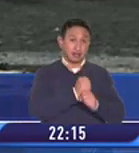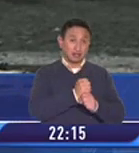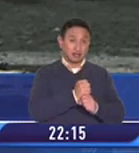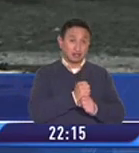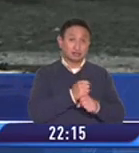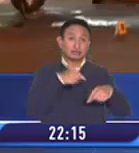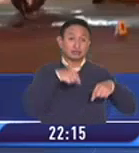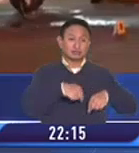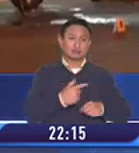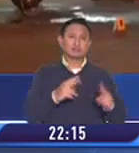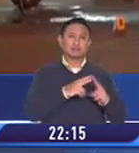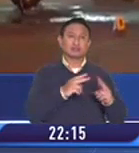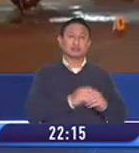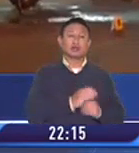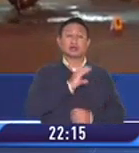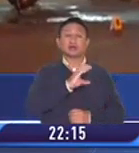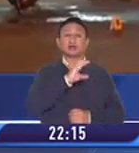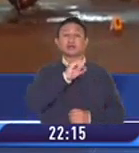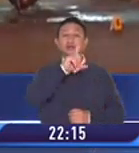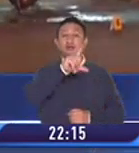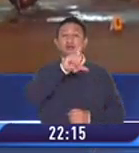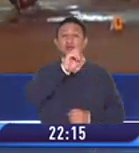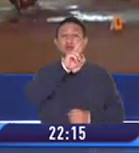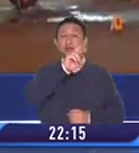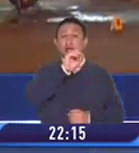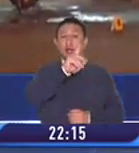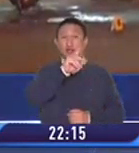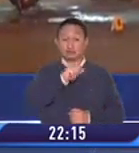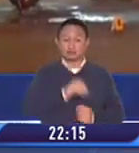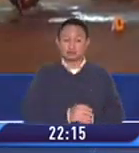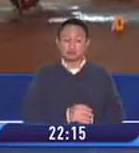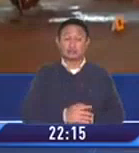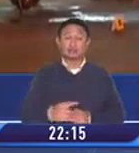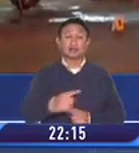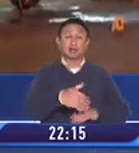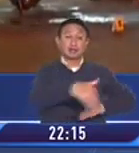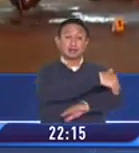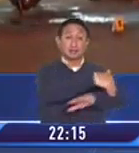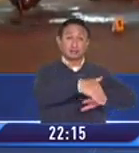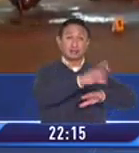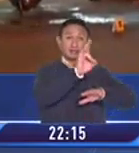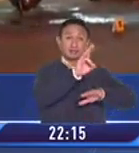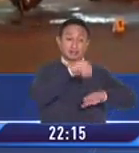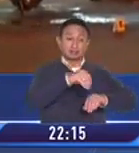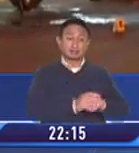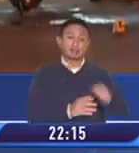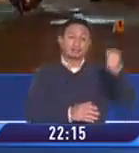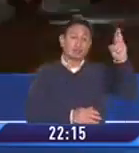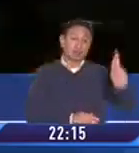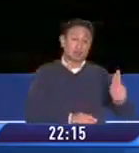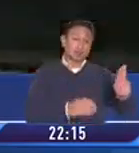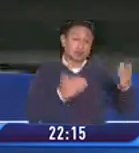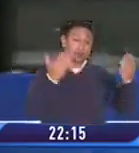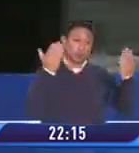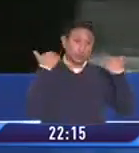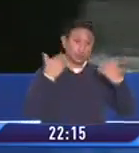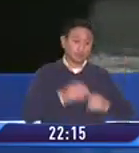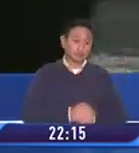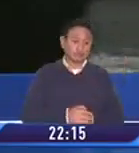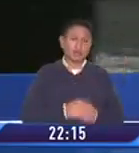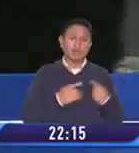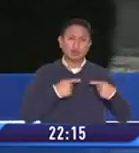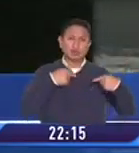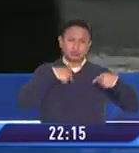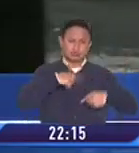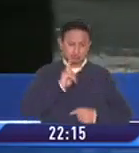era conocido como El Colorado, vivía en Nicolás Segovia y La Séptima, en el suburbio de Guayaquil. Yo paso toda la noche